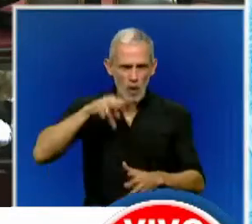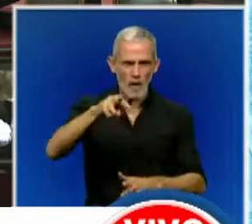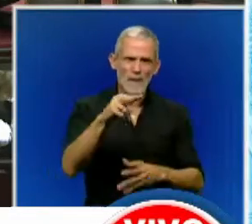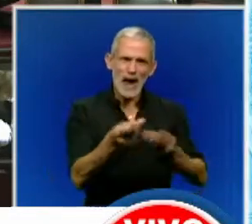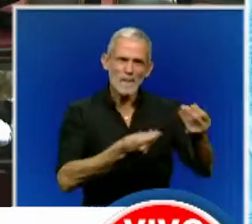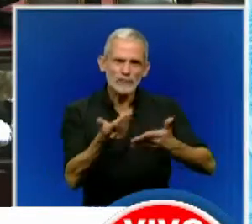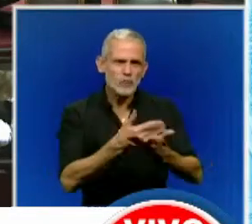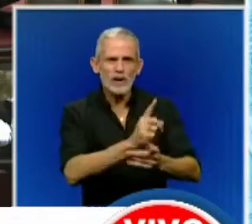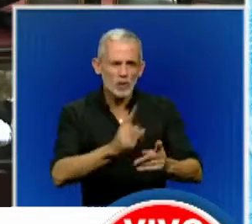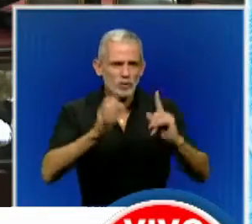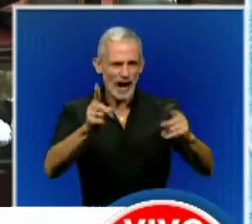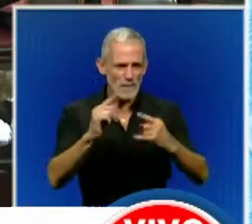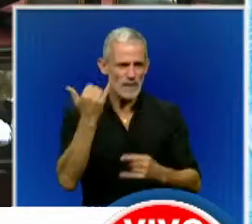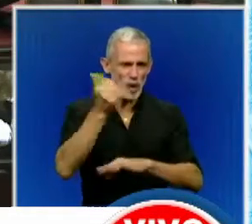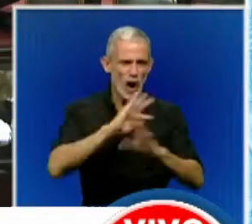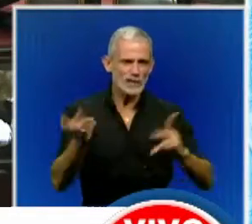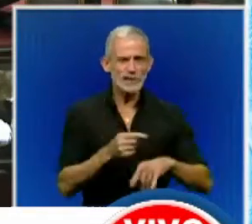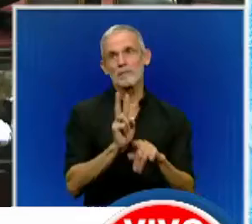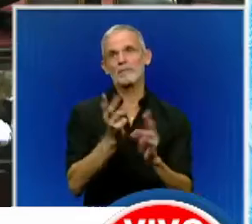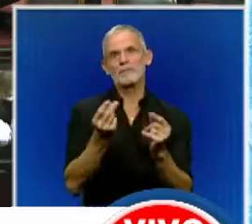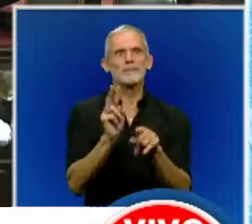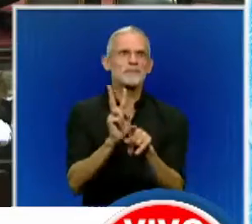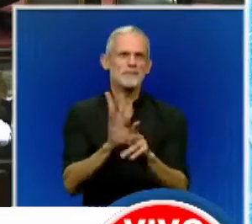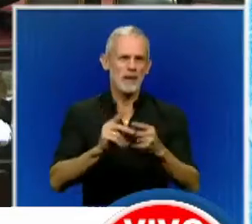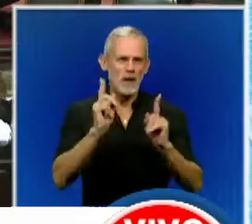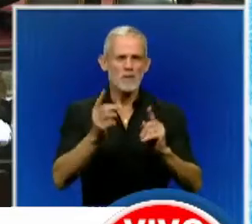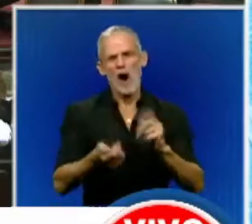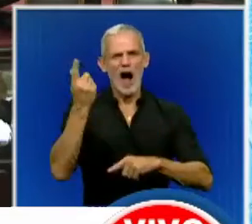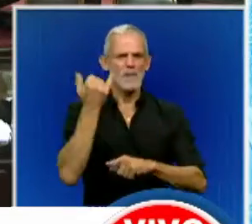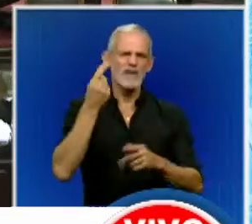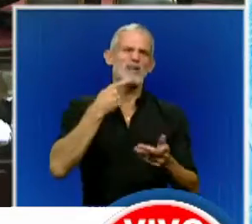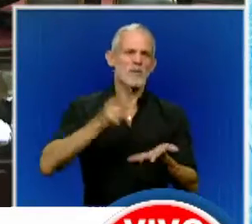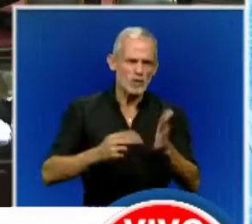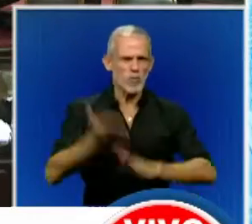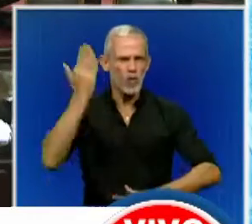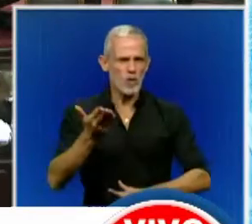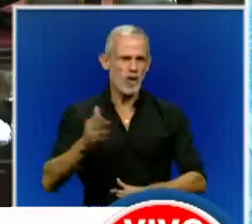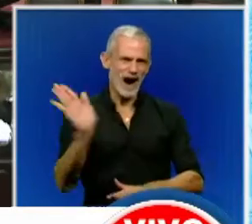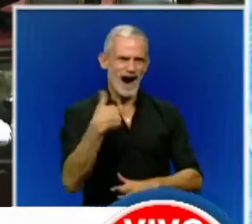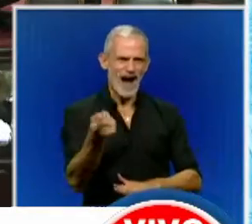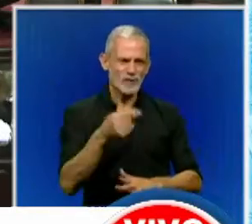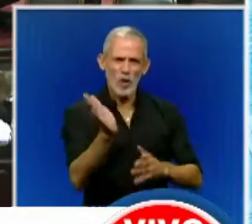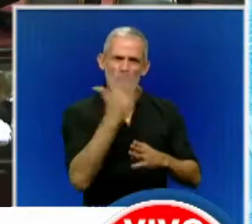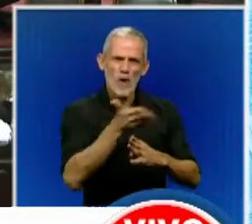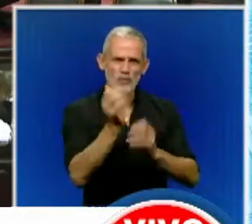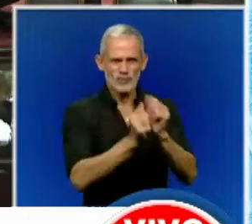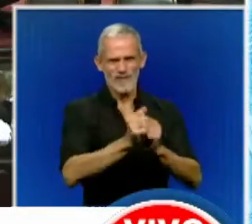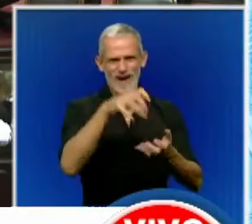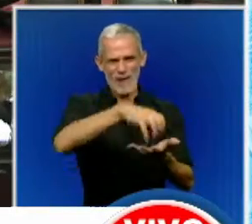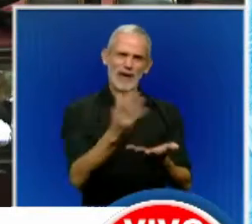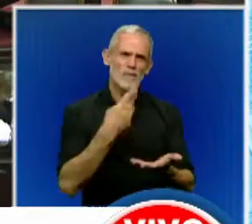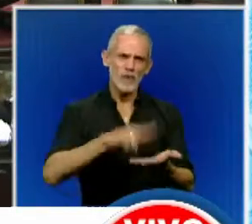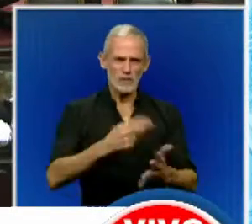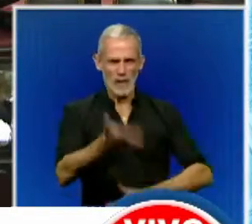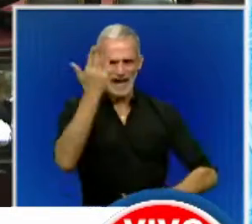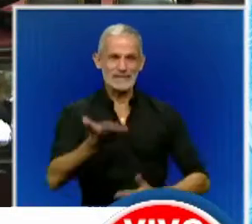presupuesto, siguen siendo absolutamente conservadores, yendo por lo más fácil y lo que castiga al sector productivo. Entonces, y